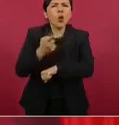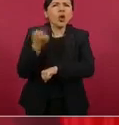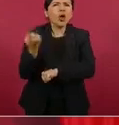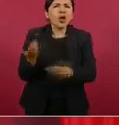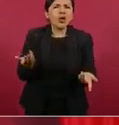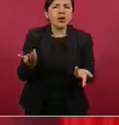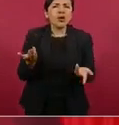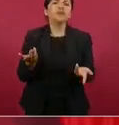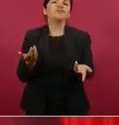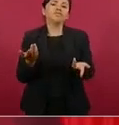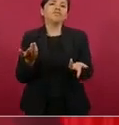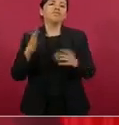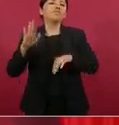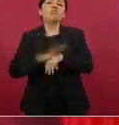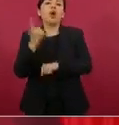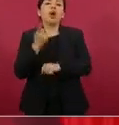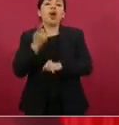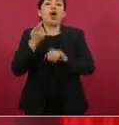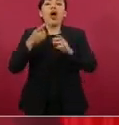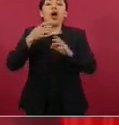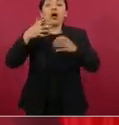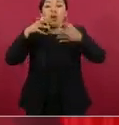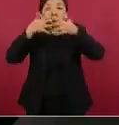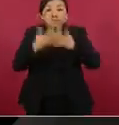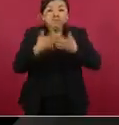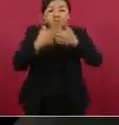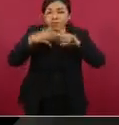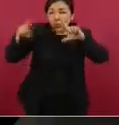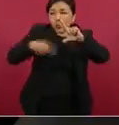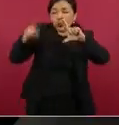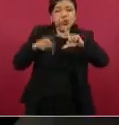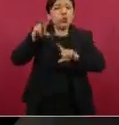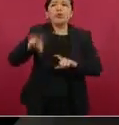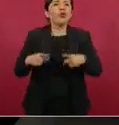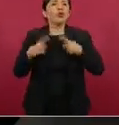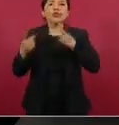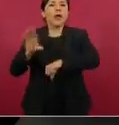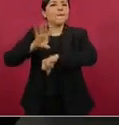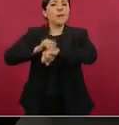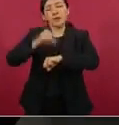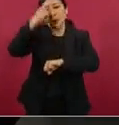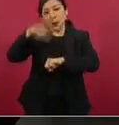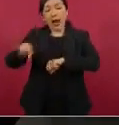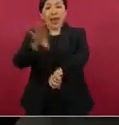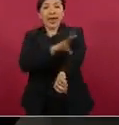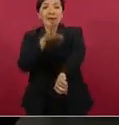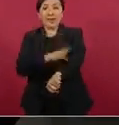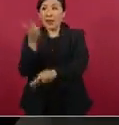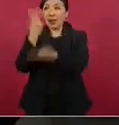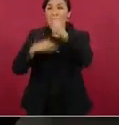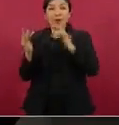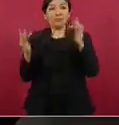Porque no turbinaban, no les permitían subir la energía a la red